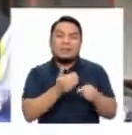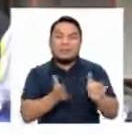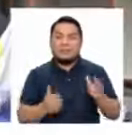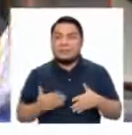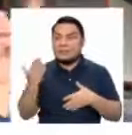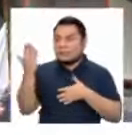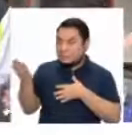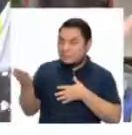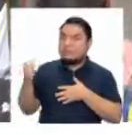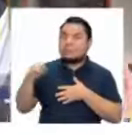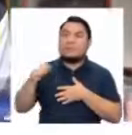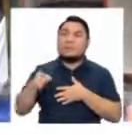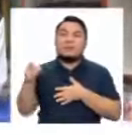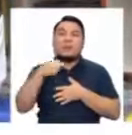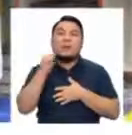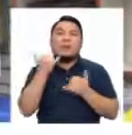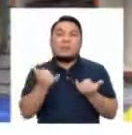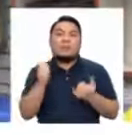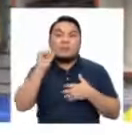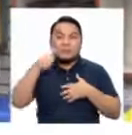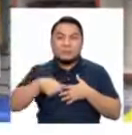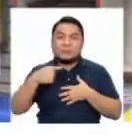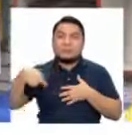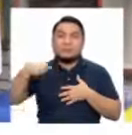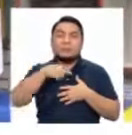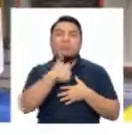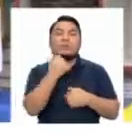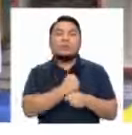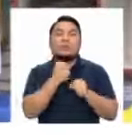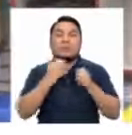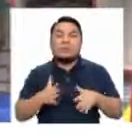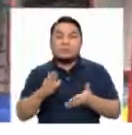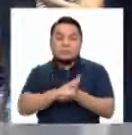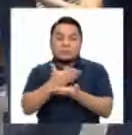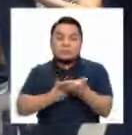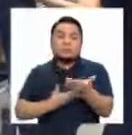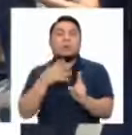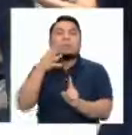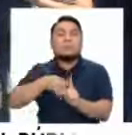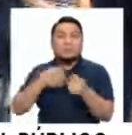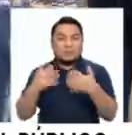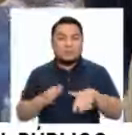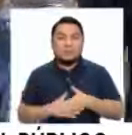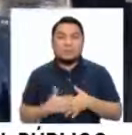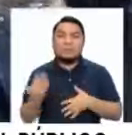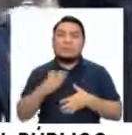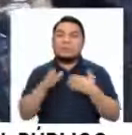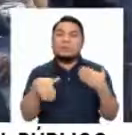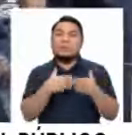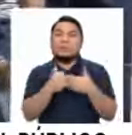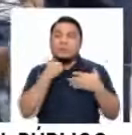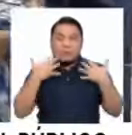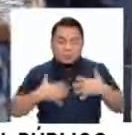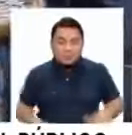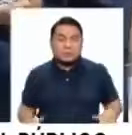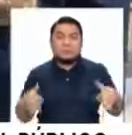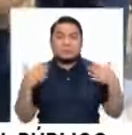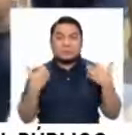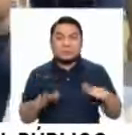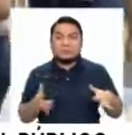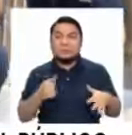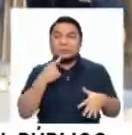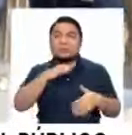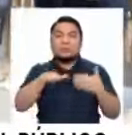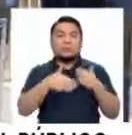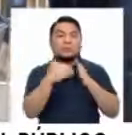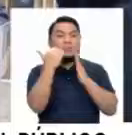señor, mañana o pasado que venga el otro trabajador también tiene su prueba. pocos ofrecían prendas de vestir y aquí un